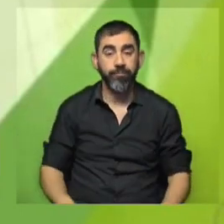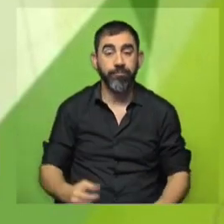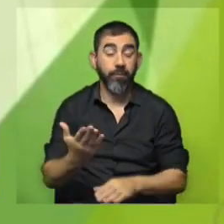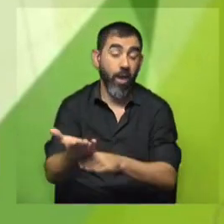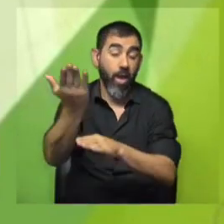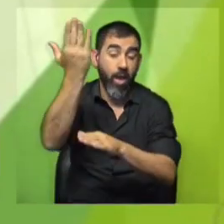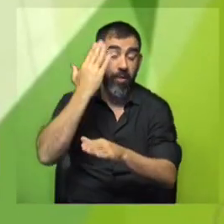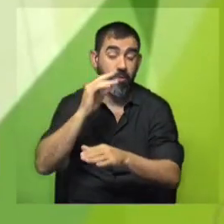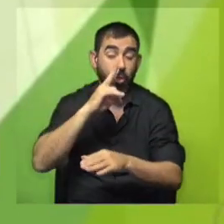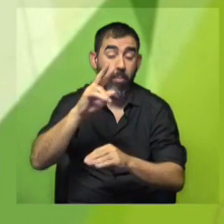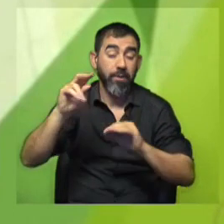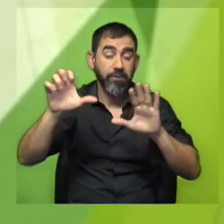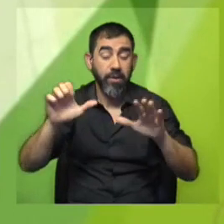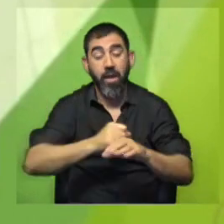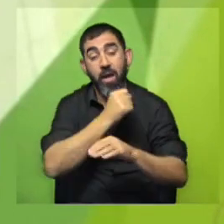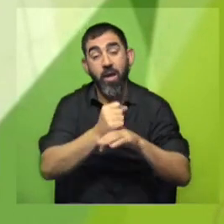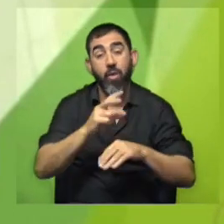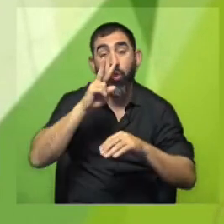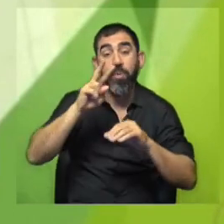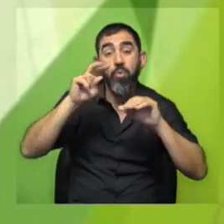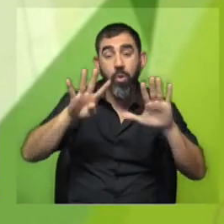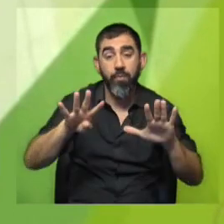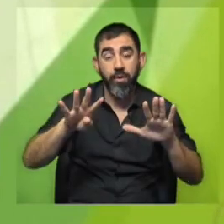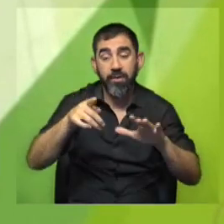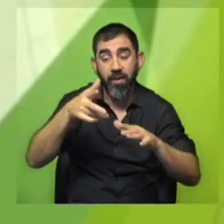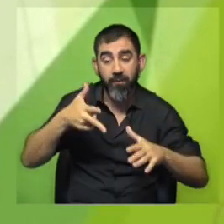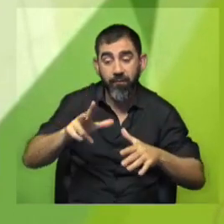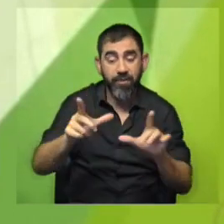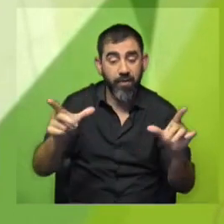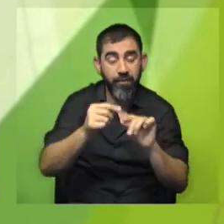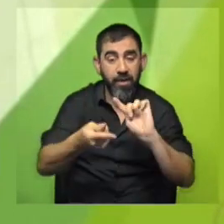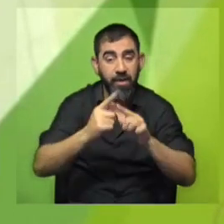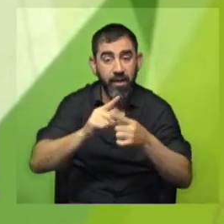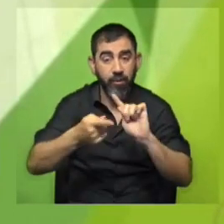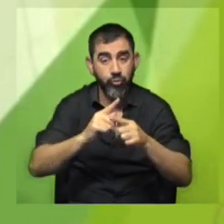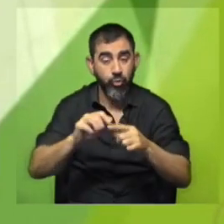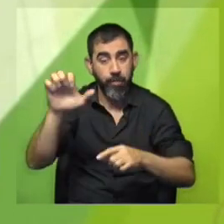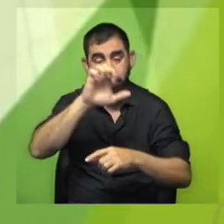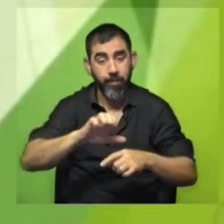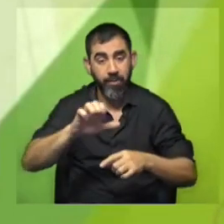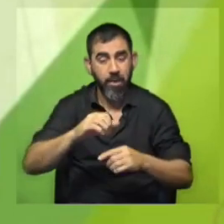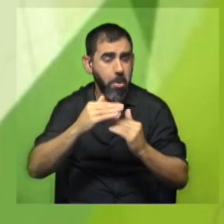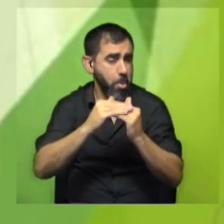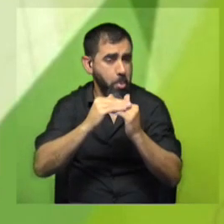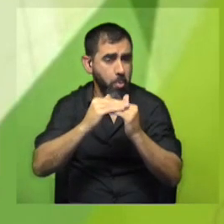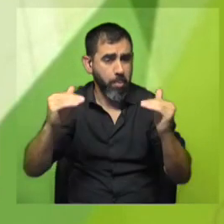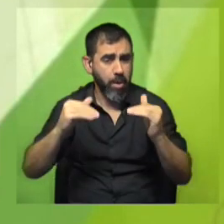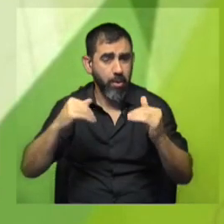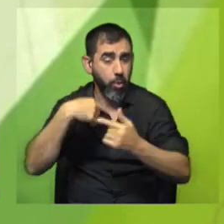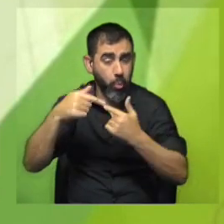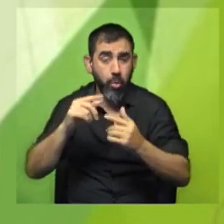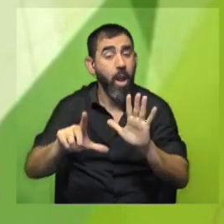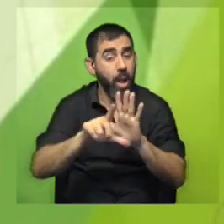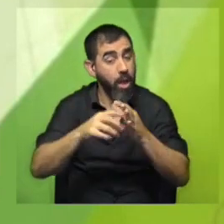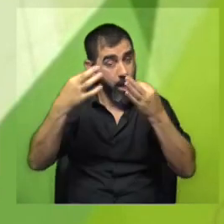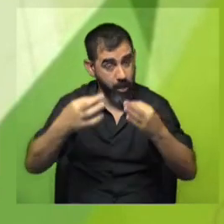época, del 2006 al 2009, fecha en que terminó la relación con Odebrecht, era normal y que sigue siendo